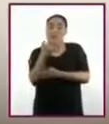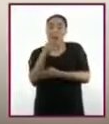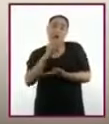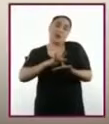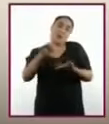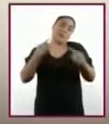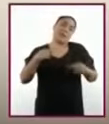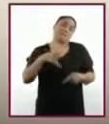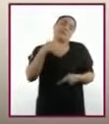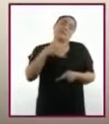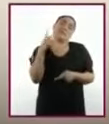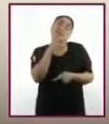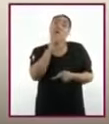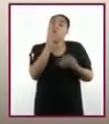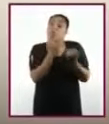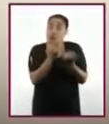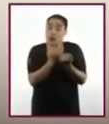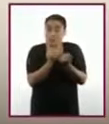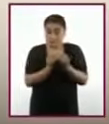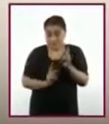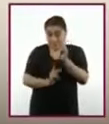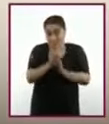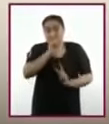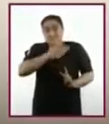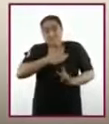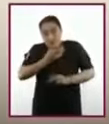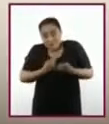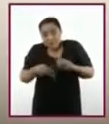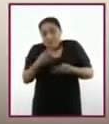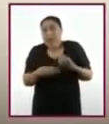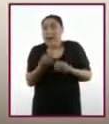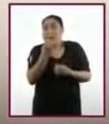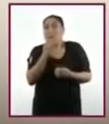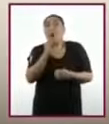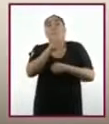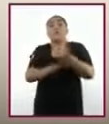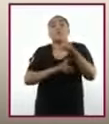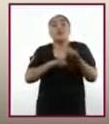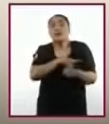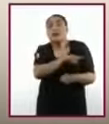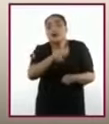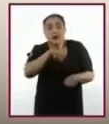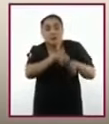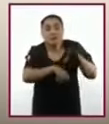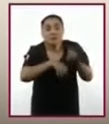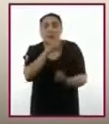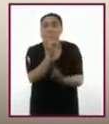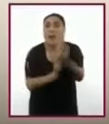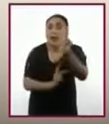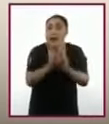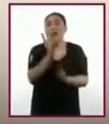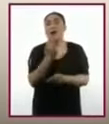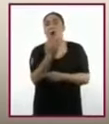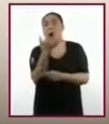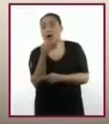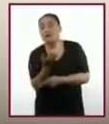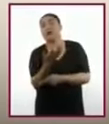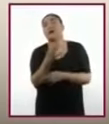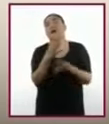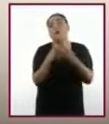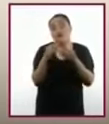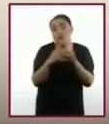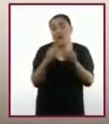Además, producen alimento para sí mismas y para los animales herbívoros, los cuales se alimentan de sus hojas, frutos y semillas. A su